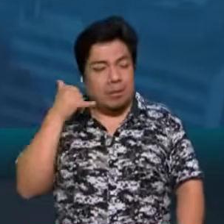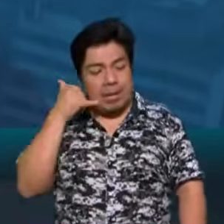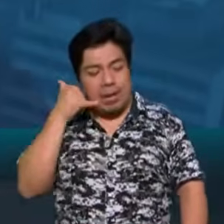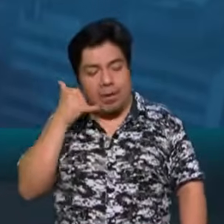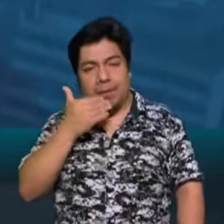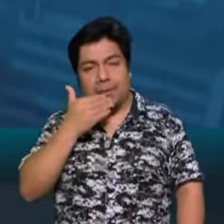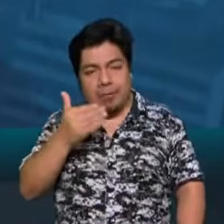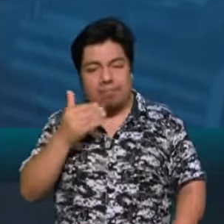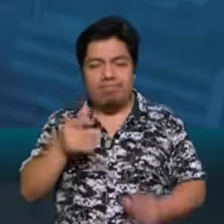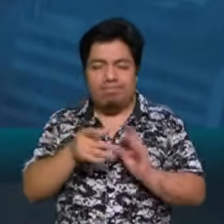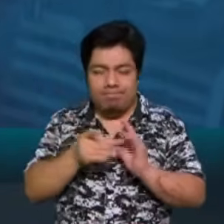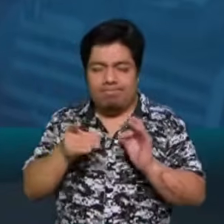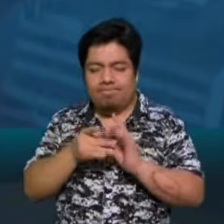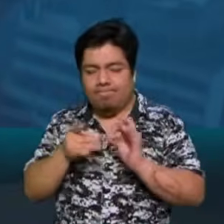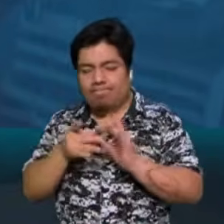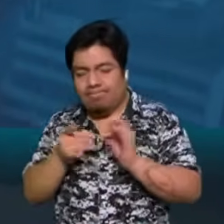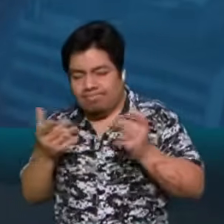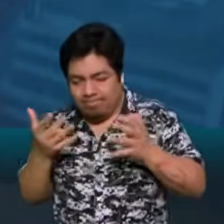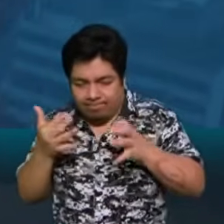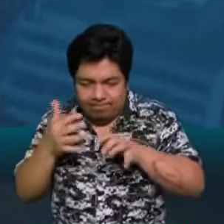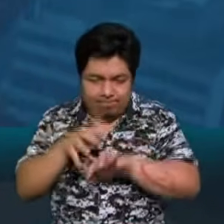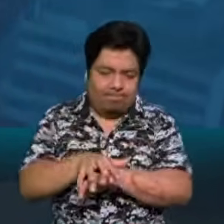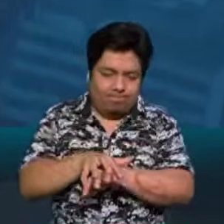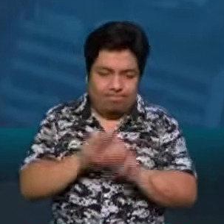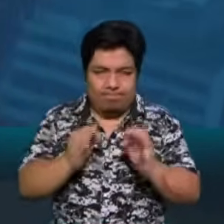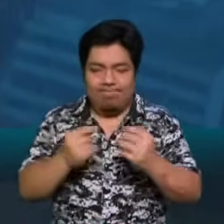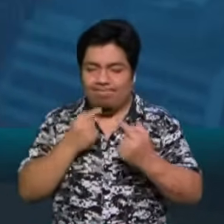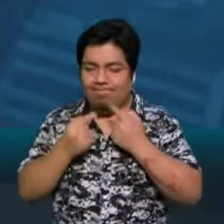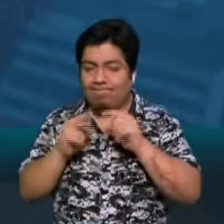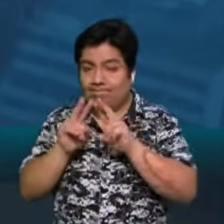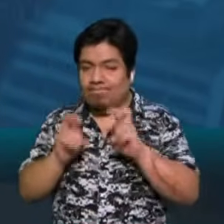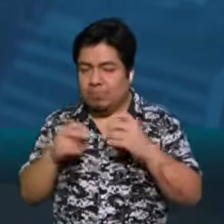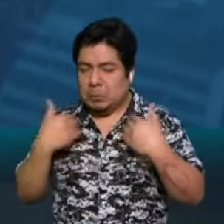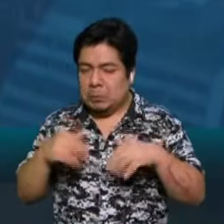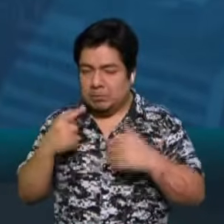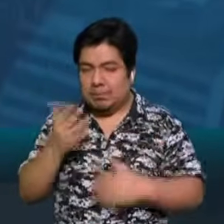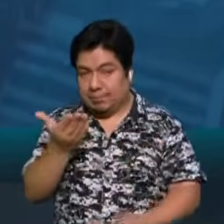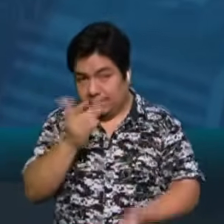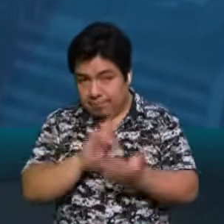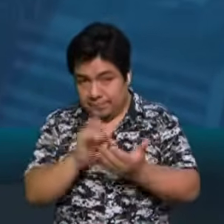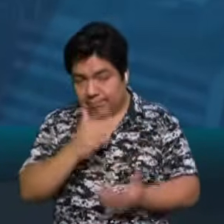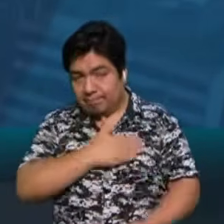y ayudarnos a abonar precisamente a la discusión de este tema que es tan complejo. Muchas gracias y buenas noches.